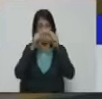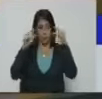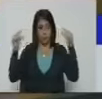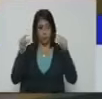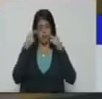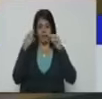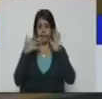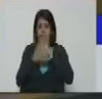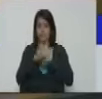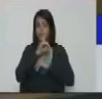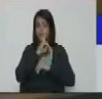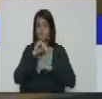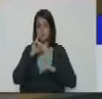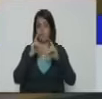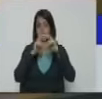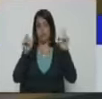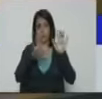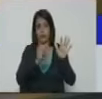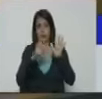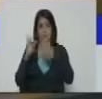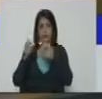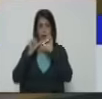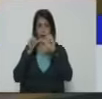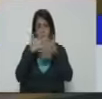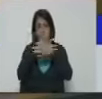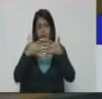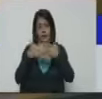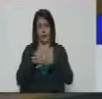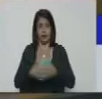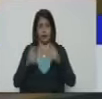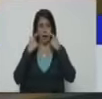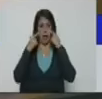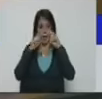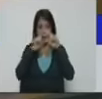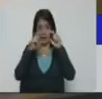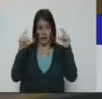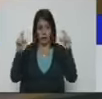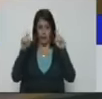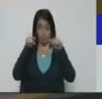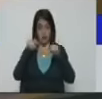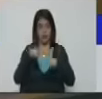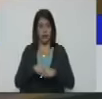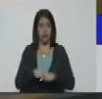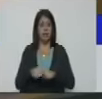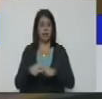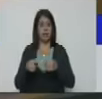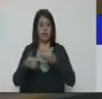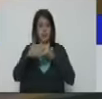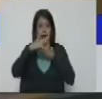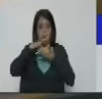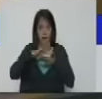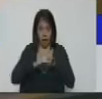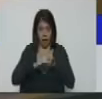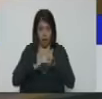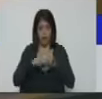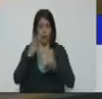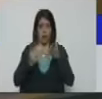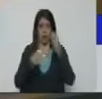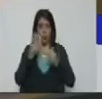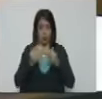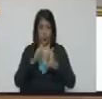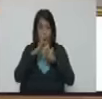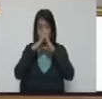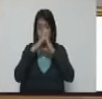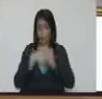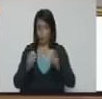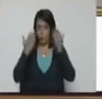cual será el epígrafe del artículo 18, quedando redactado en los siguientes términos. Epígrafe. Cartas comunales. Es todo, ciudadano presidente.